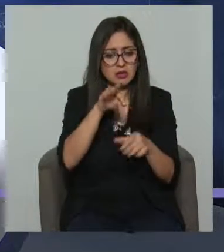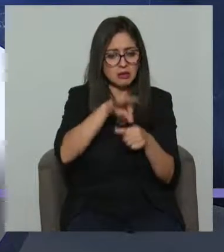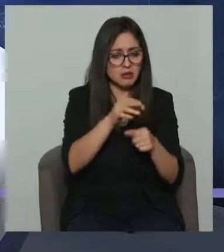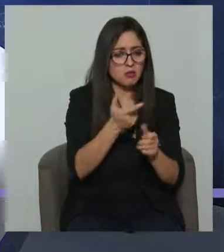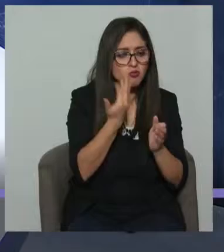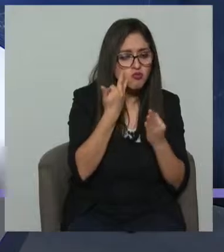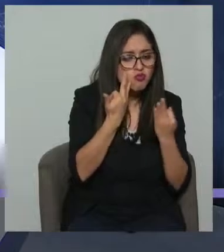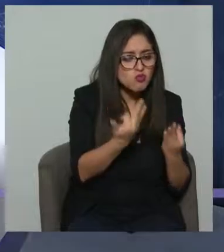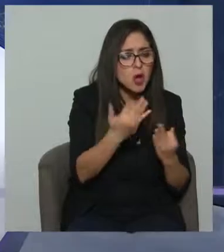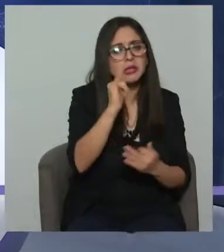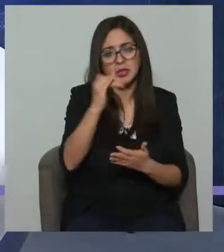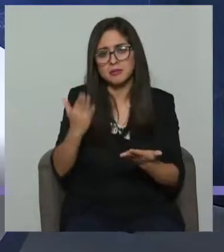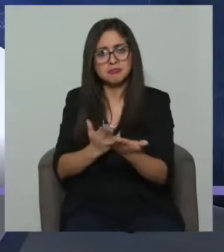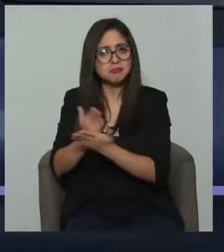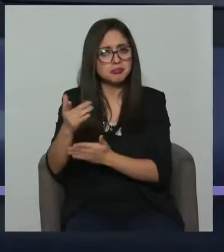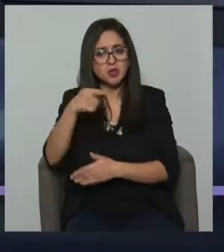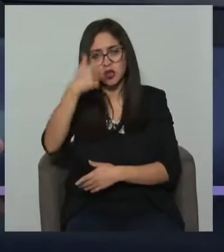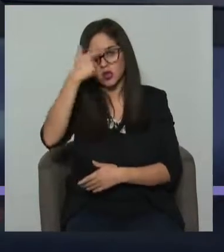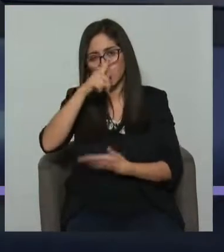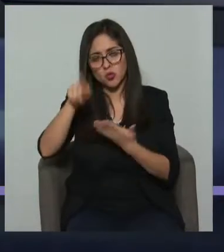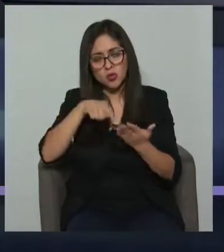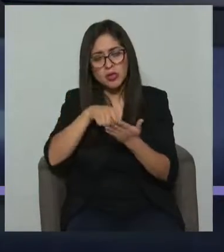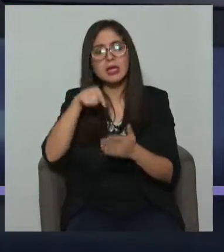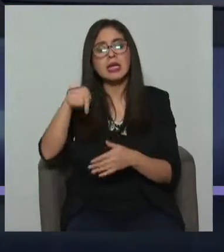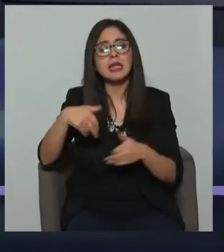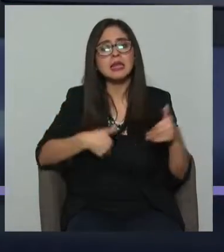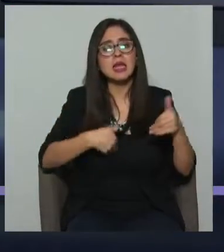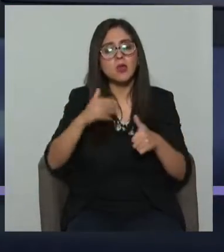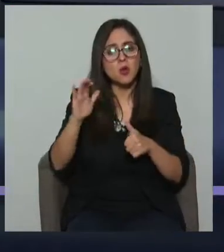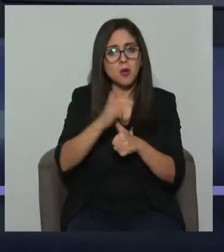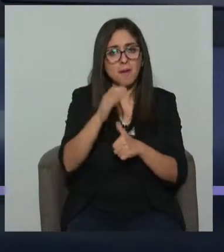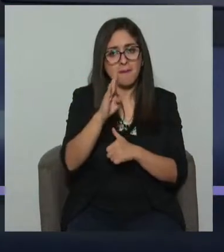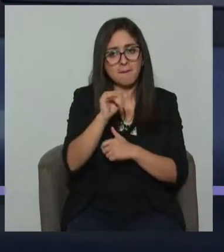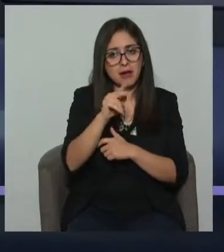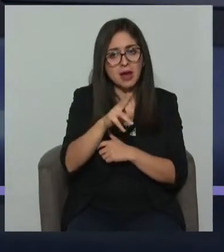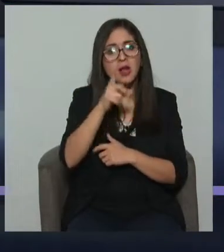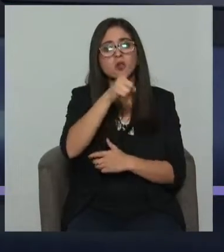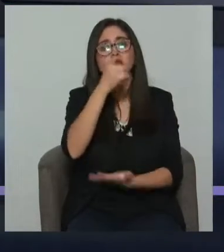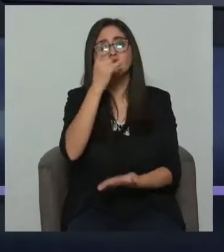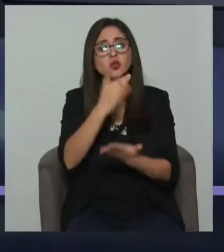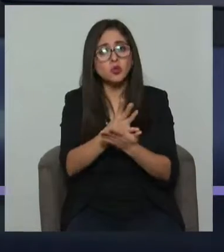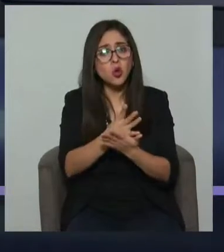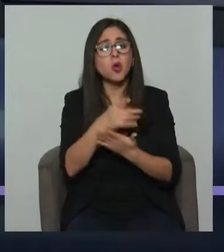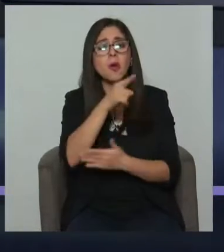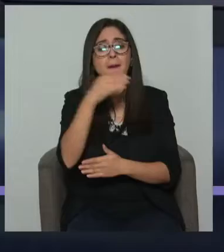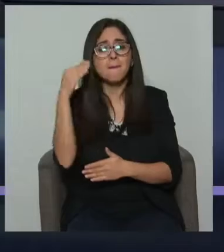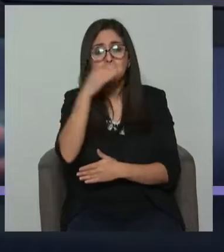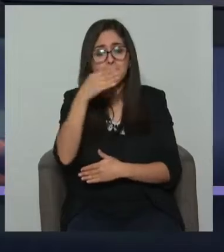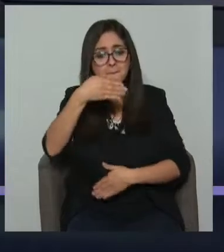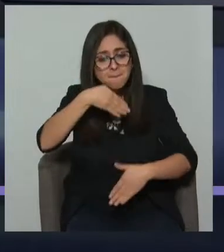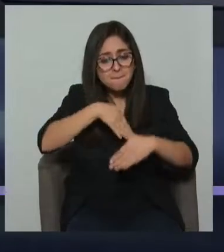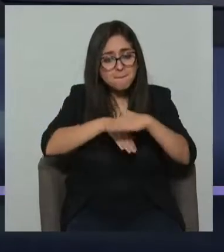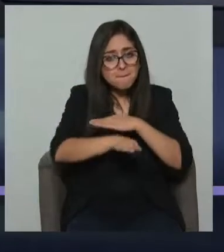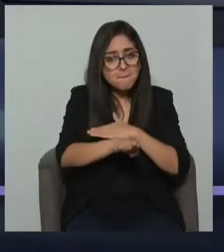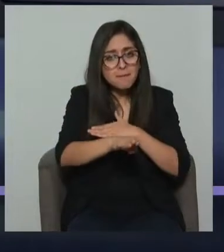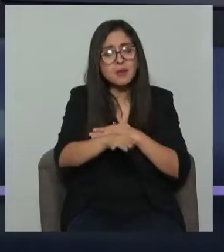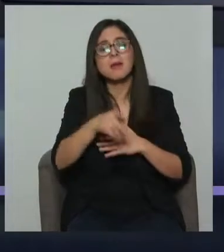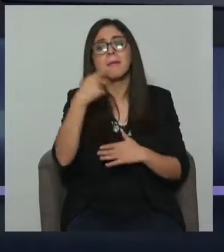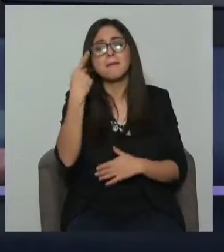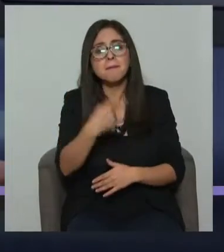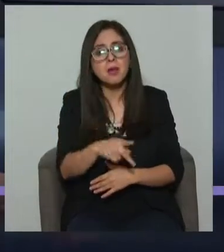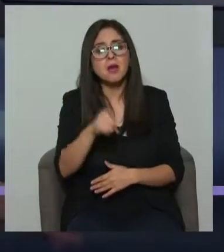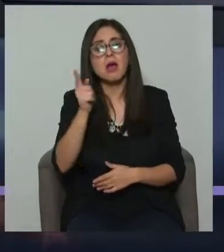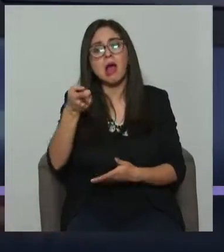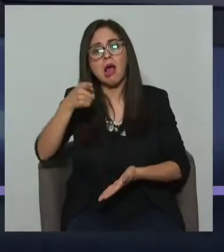noche linda y extraordinaria. El lugar es un teatro bar, las cortesías serán para la entrada al espectáculo, digamos el cover del espectáculo, y